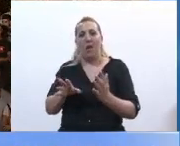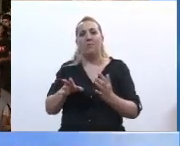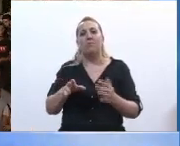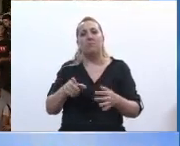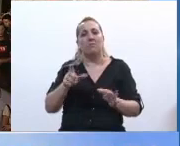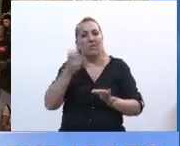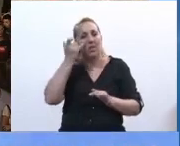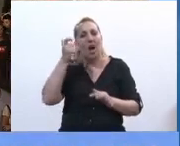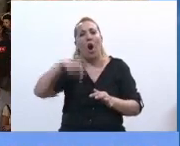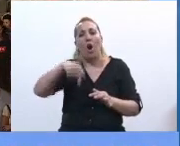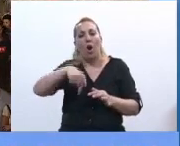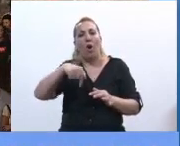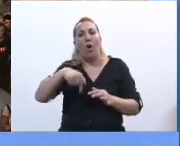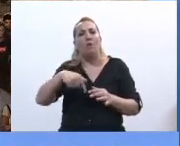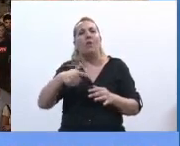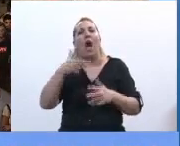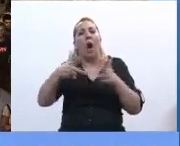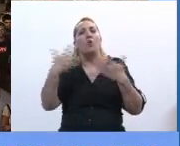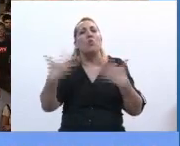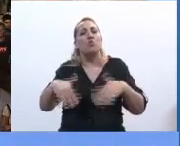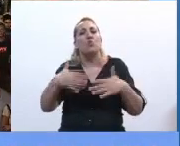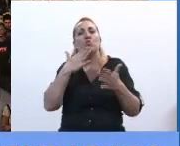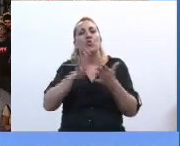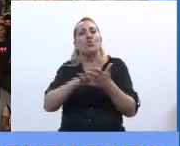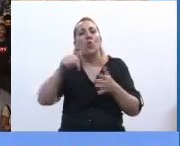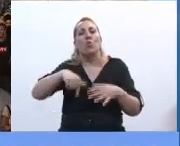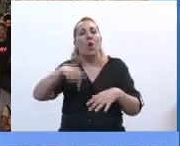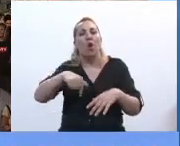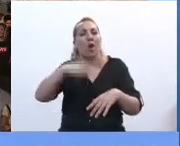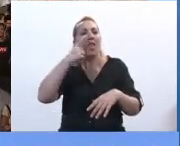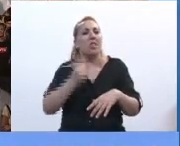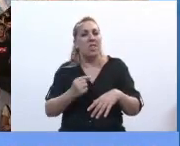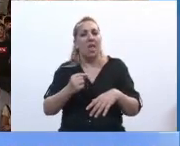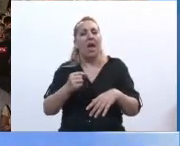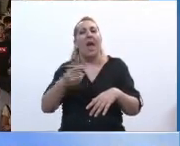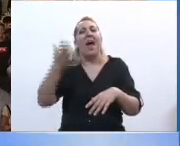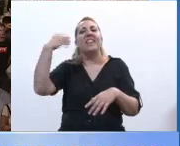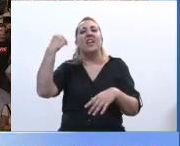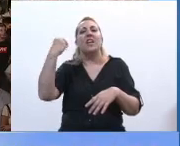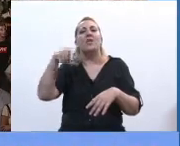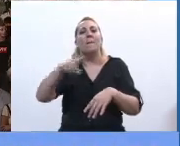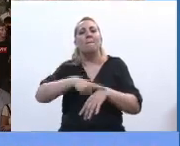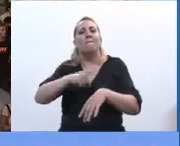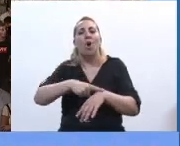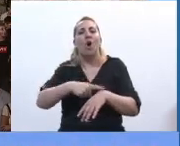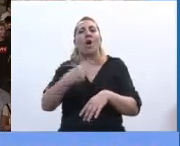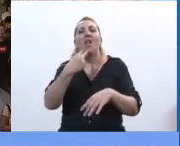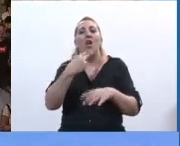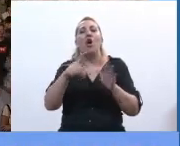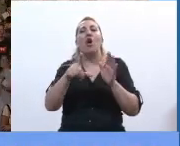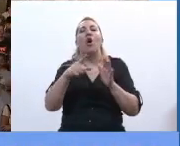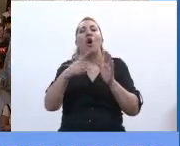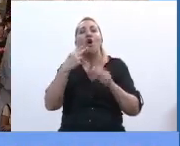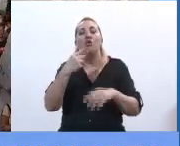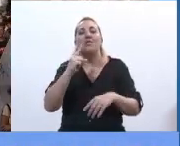sucedió se habló mucho y era hoy durante el día de lo que fue en su momento la ley 11 mil 357